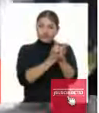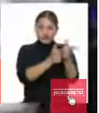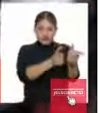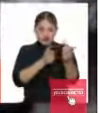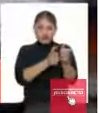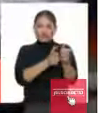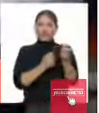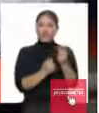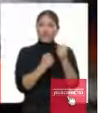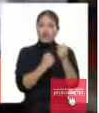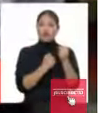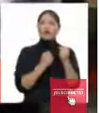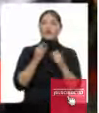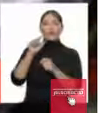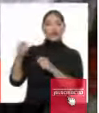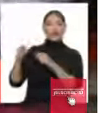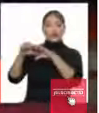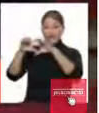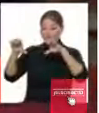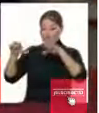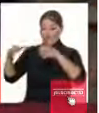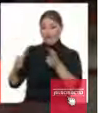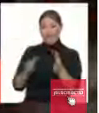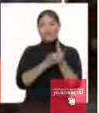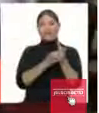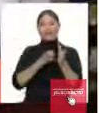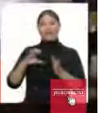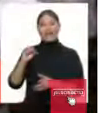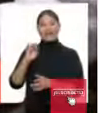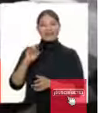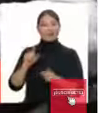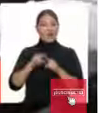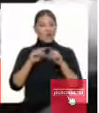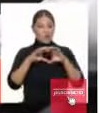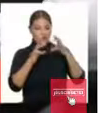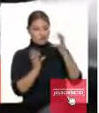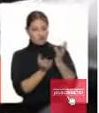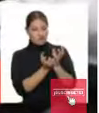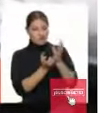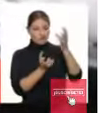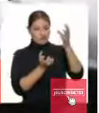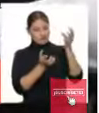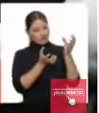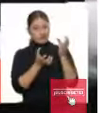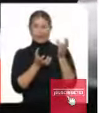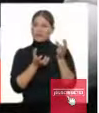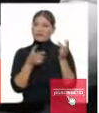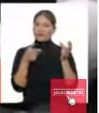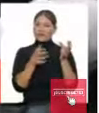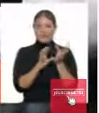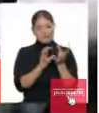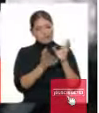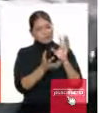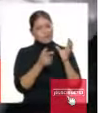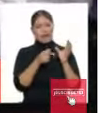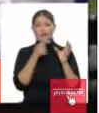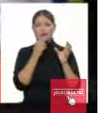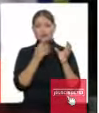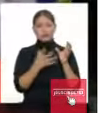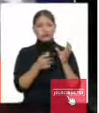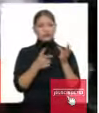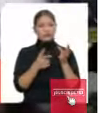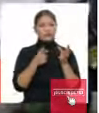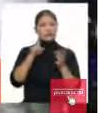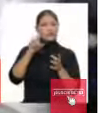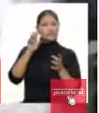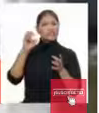pistolas. Acá tenemos otra caserina. Otra, tambor de guerra, de arma que son para buena capacidad de